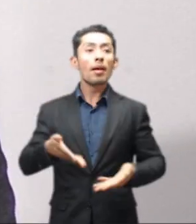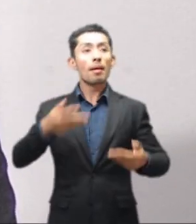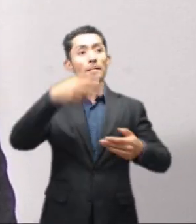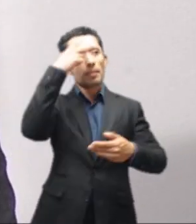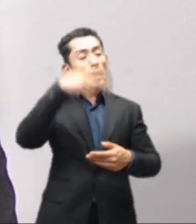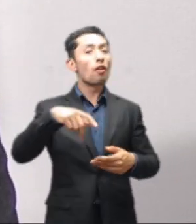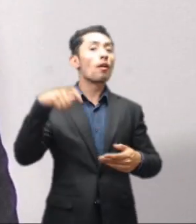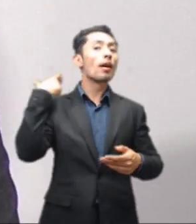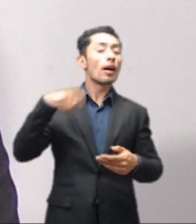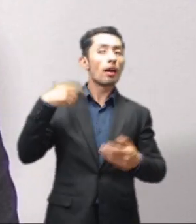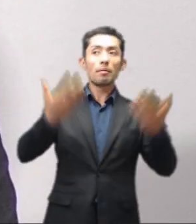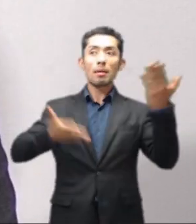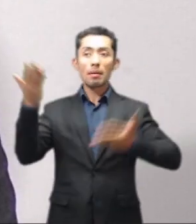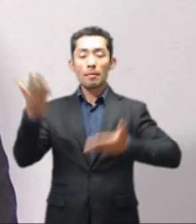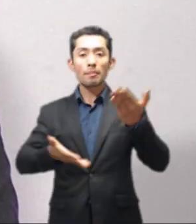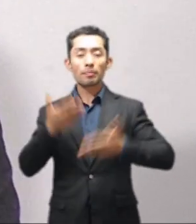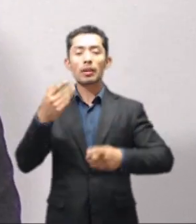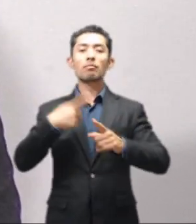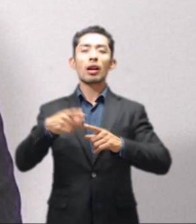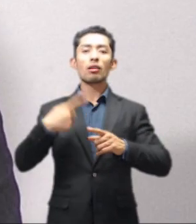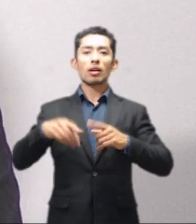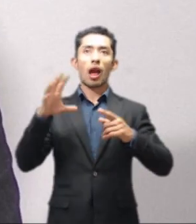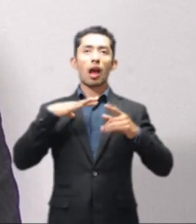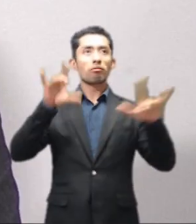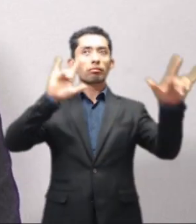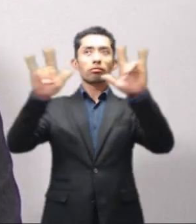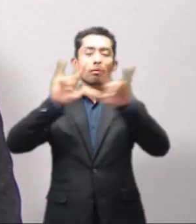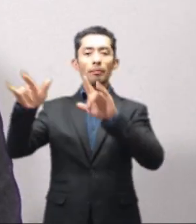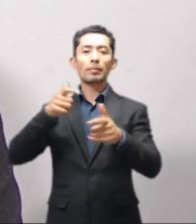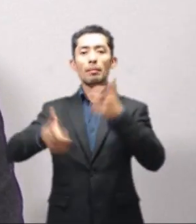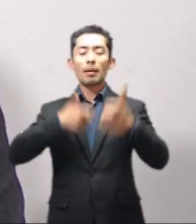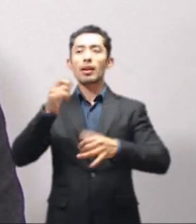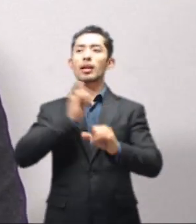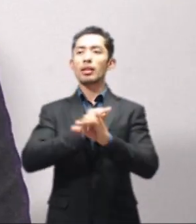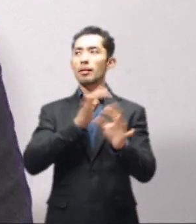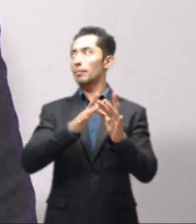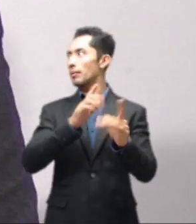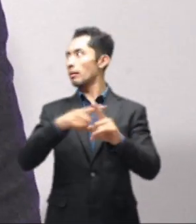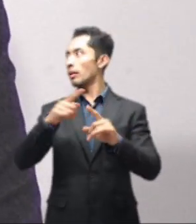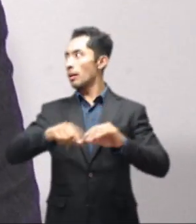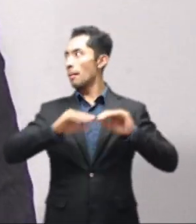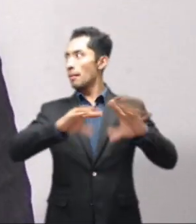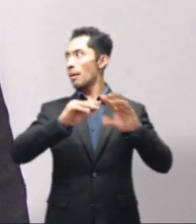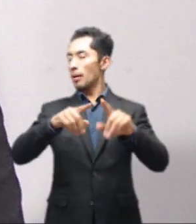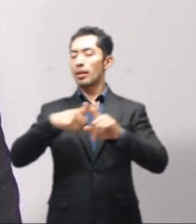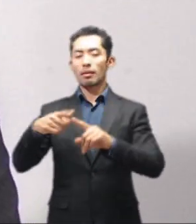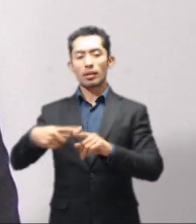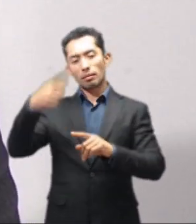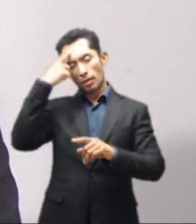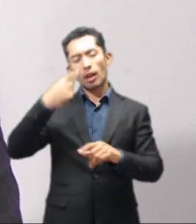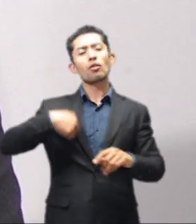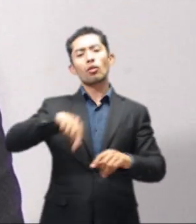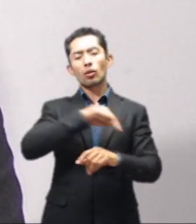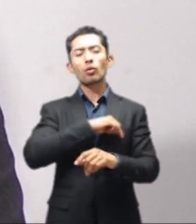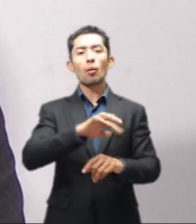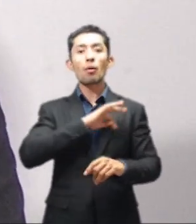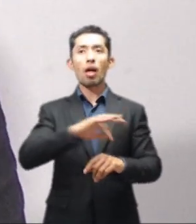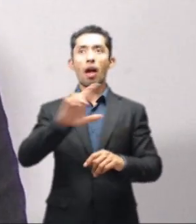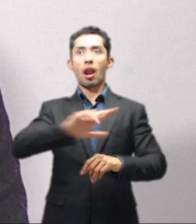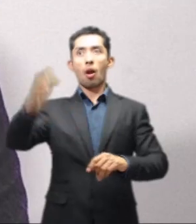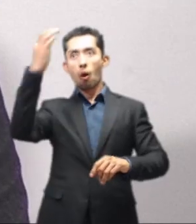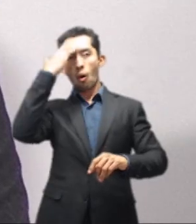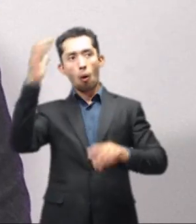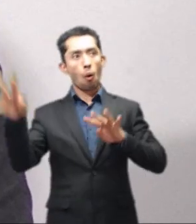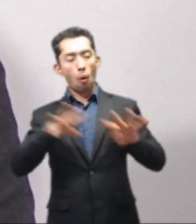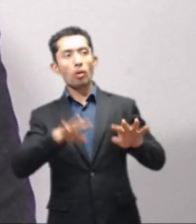Querétaro en espectaculares invertir las redes sociales y mucha publicidad para que nosotros nosotros pudiéramos ser reconocidos